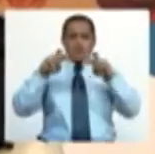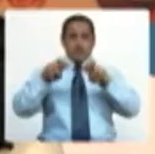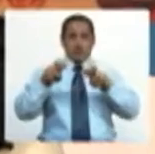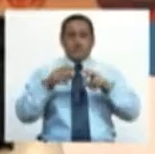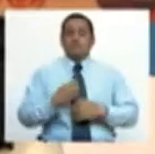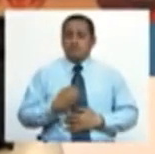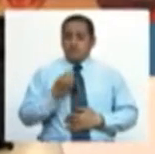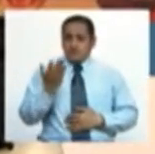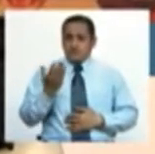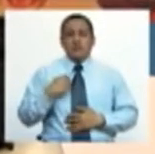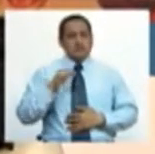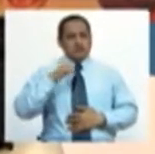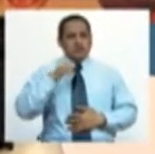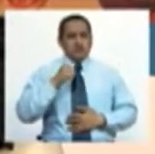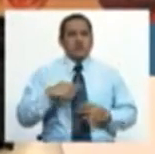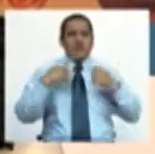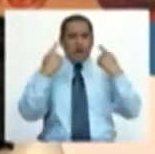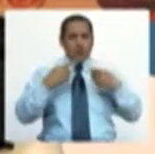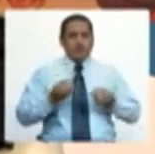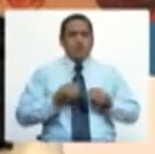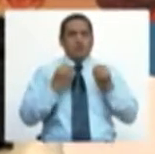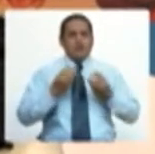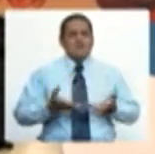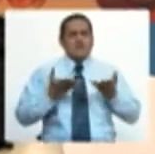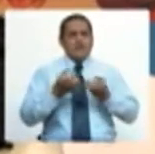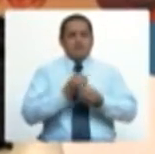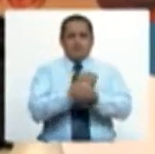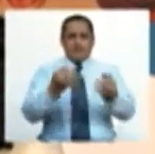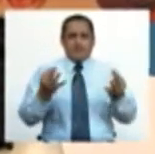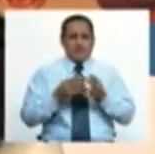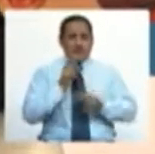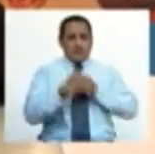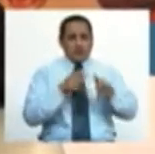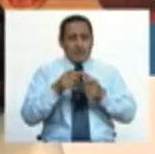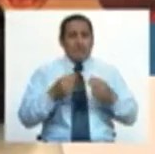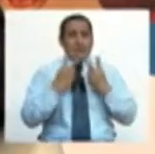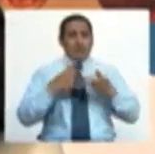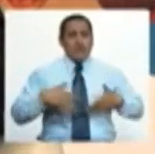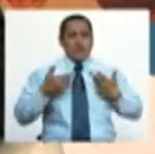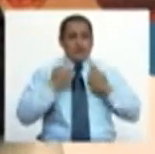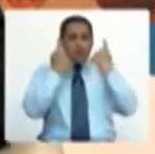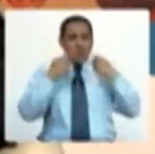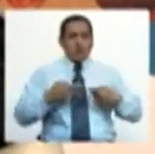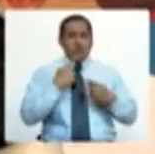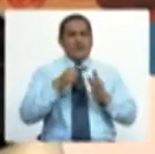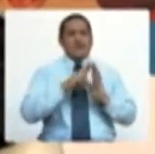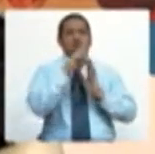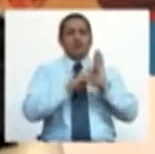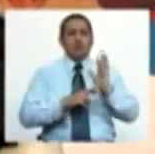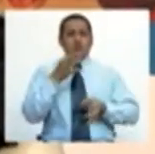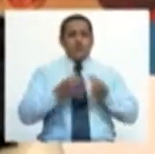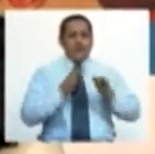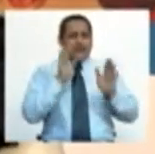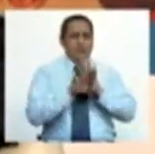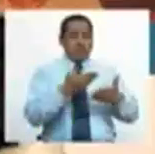así, Rocío. Es una posibilidad que se da a todas las personas para poder revisar el contenido de una resolución judicial con la